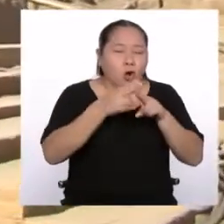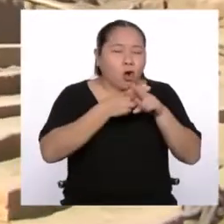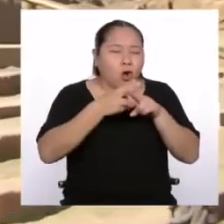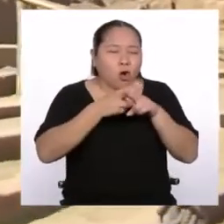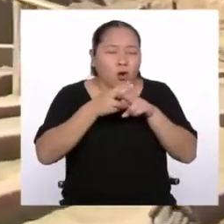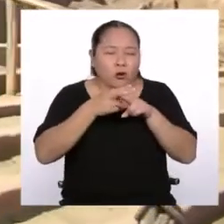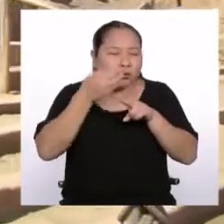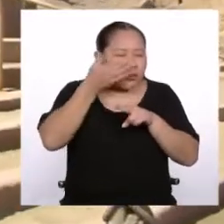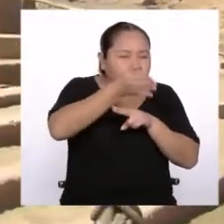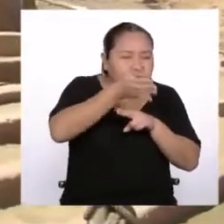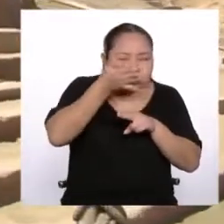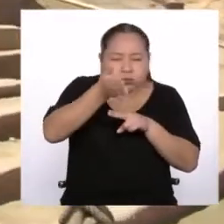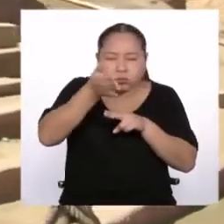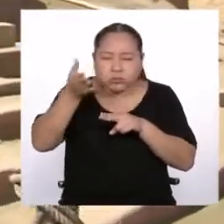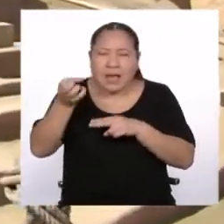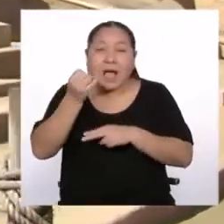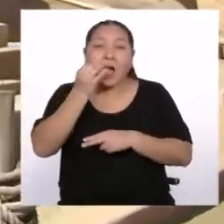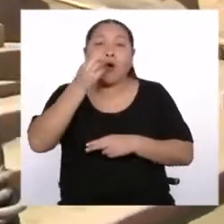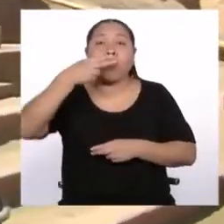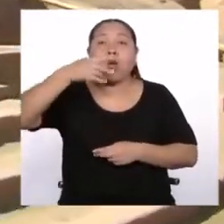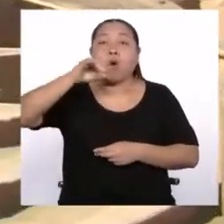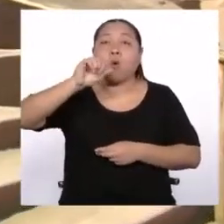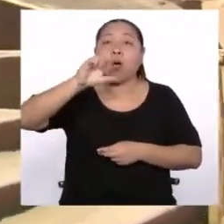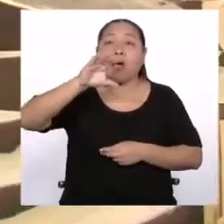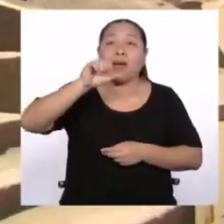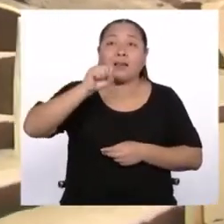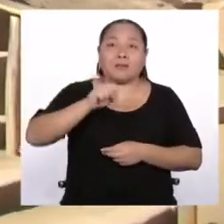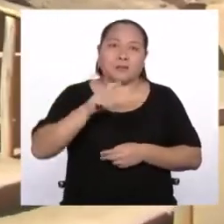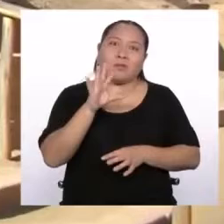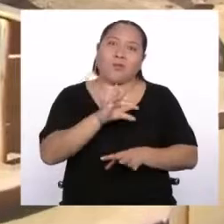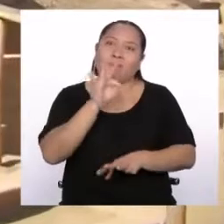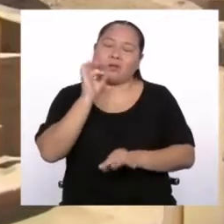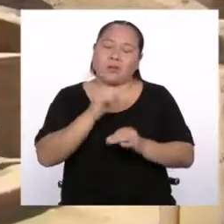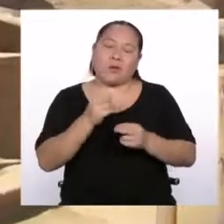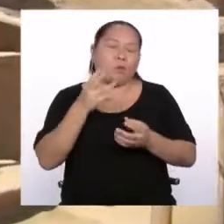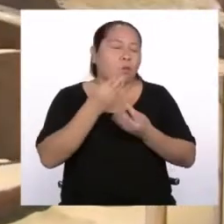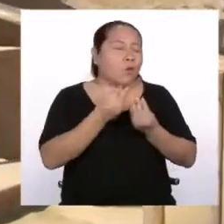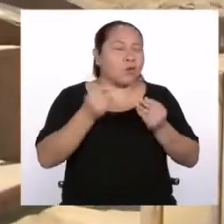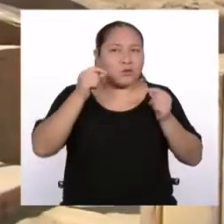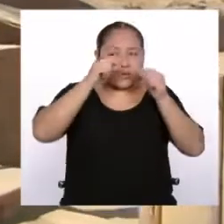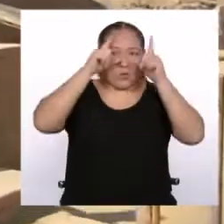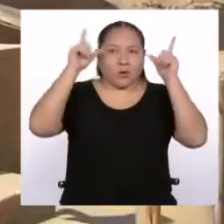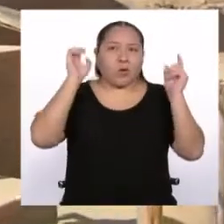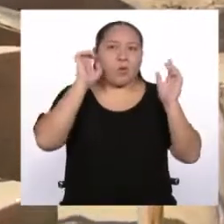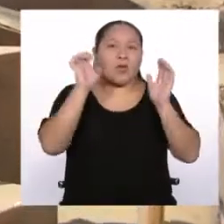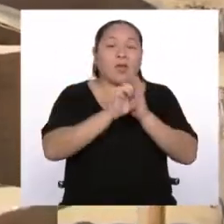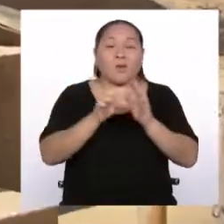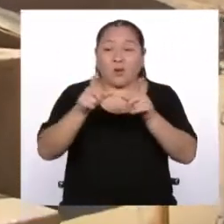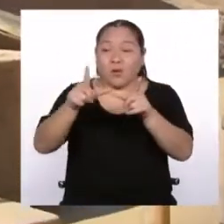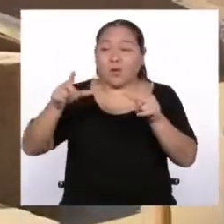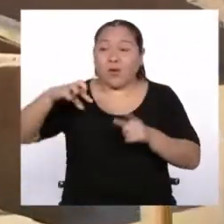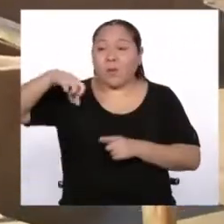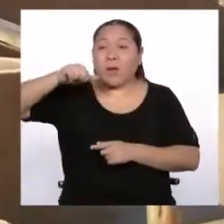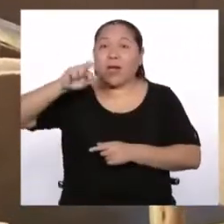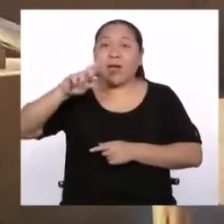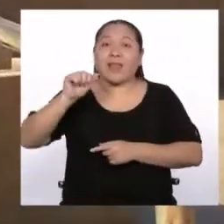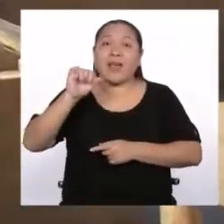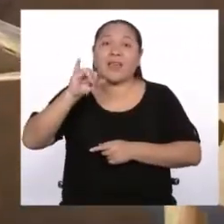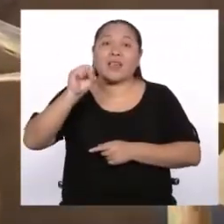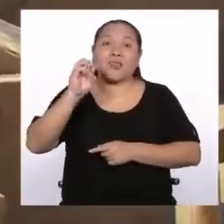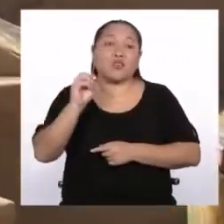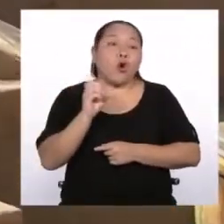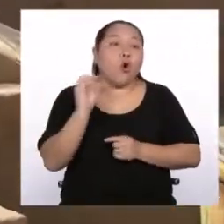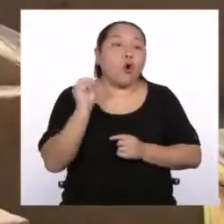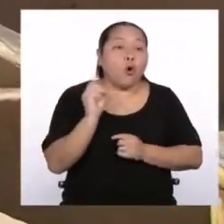recorrido por algunas de nuestras huacas hemos encontrado verdaderas sorpresas, como el Paraíso o Garagay, que yo